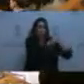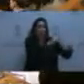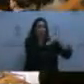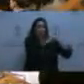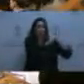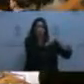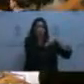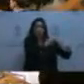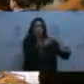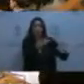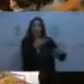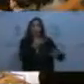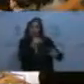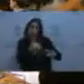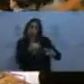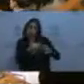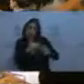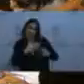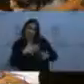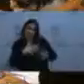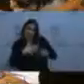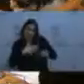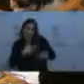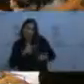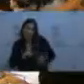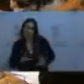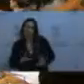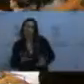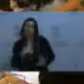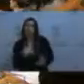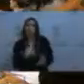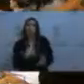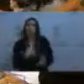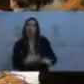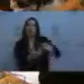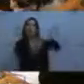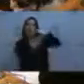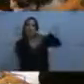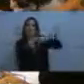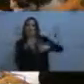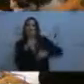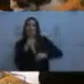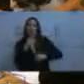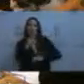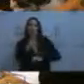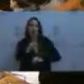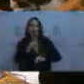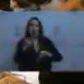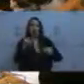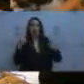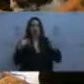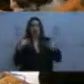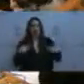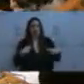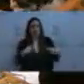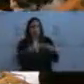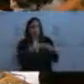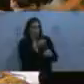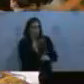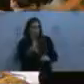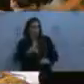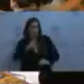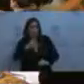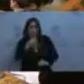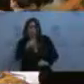ocurre también en el suyo. Nunca he intervenido para llamar la atención a ninguna diputada o diputado de su grupo parlamentario cuando hablan